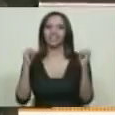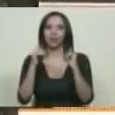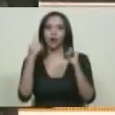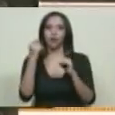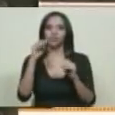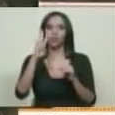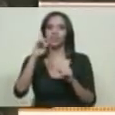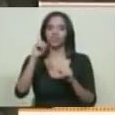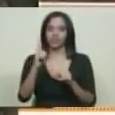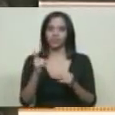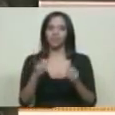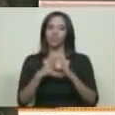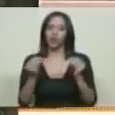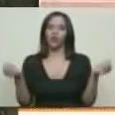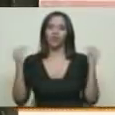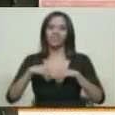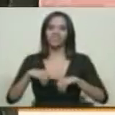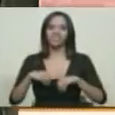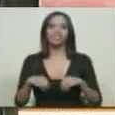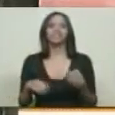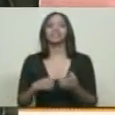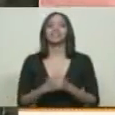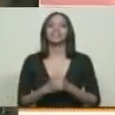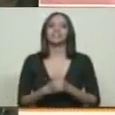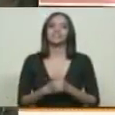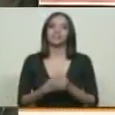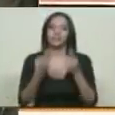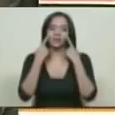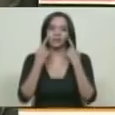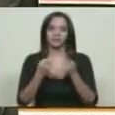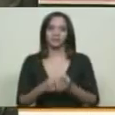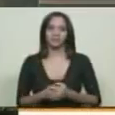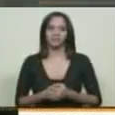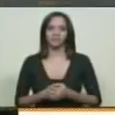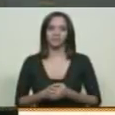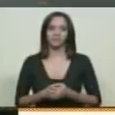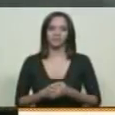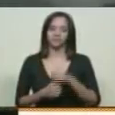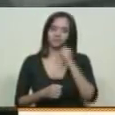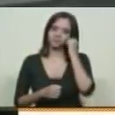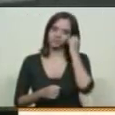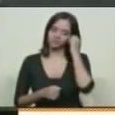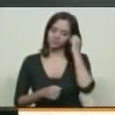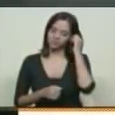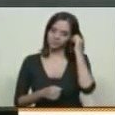noche, para que todos colaboren, uno le valen 50, los dos le valen 100. Vamos por el video.